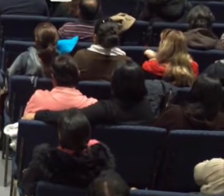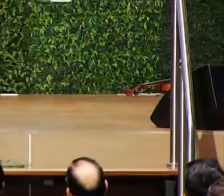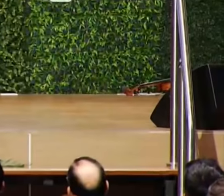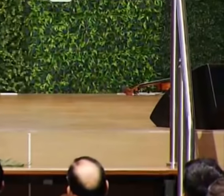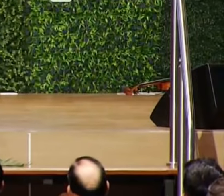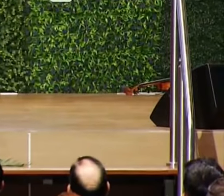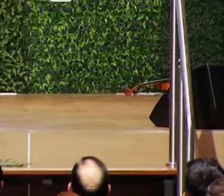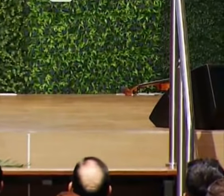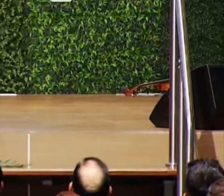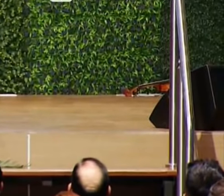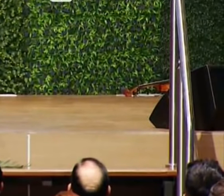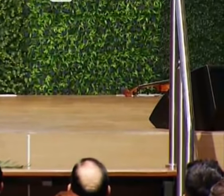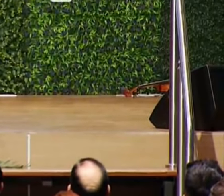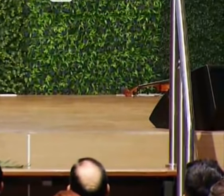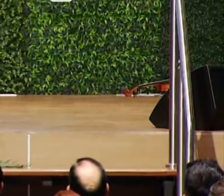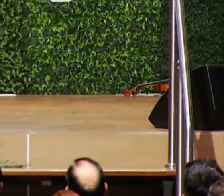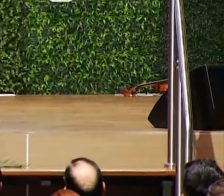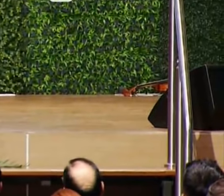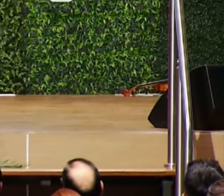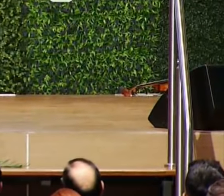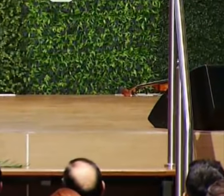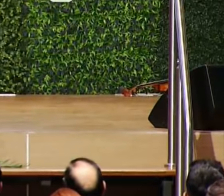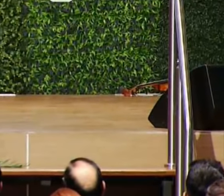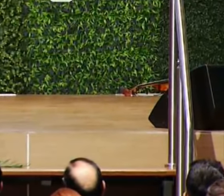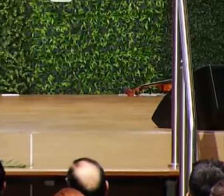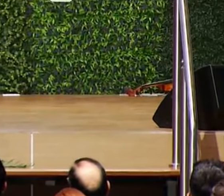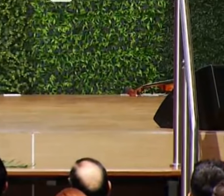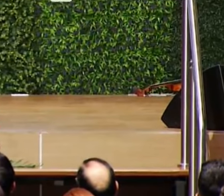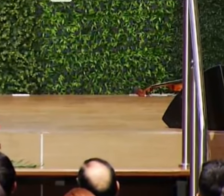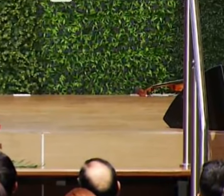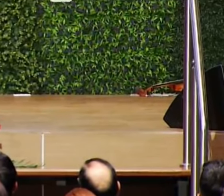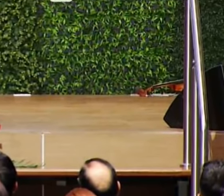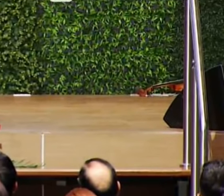momento. Yo me estoy disfrutando esto, así que.